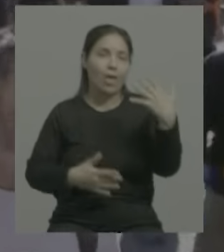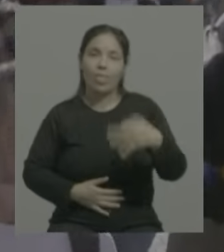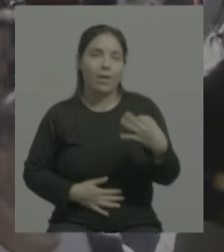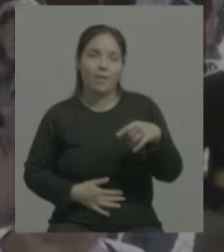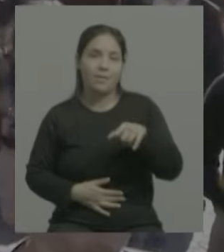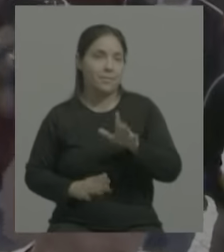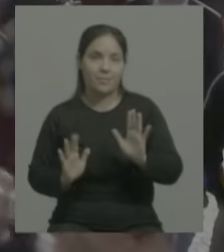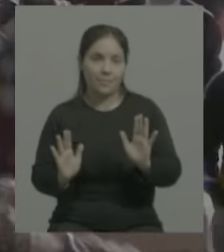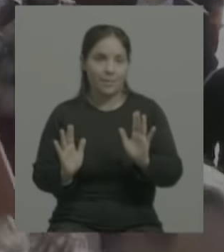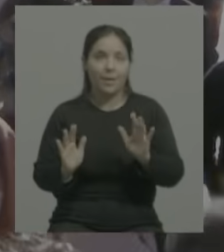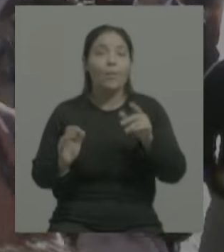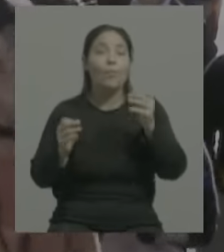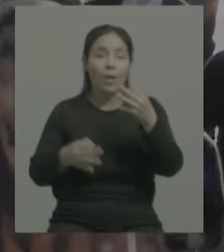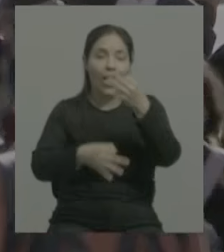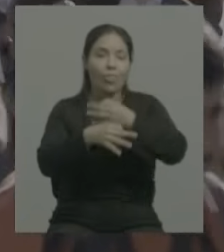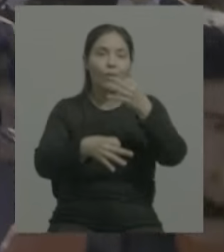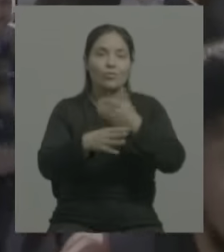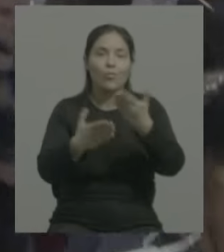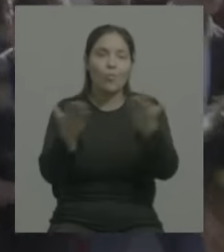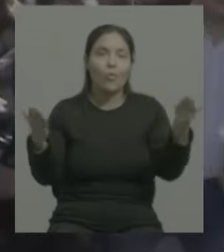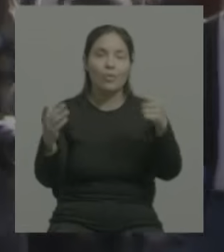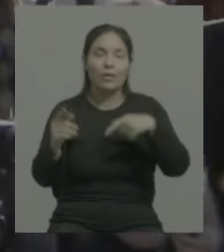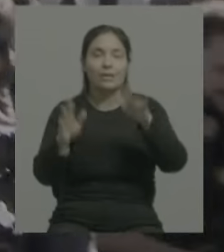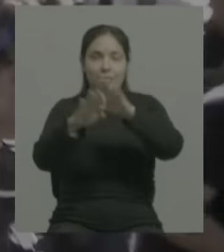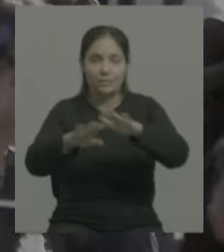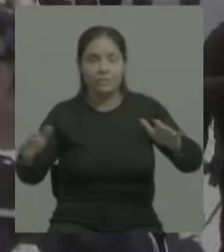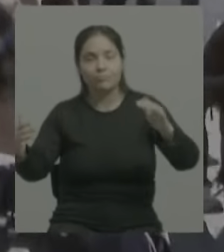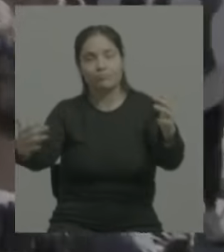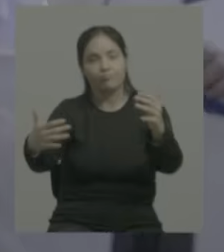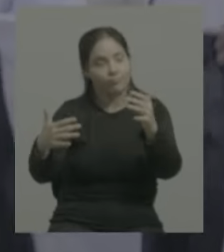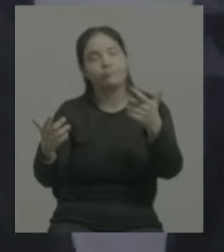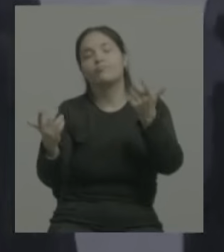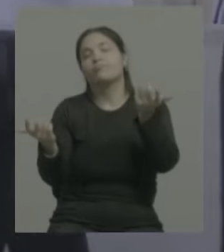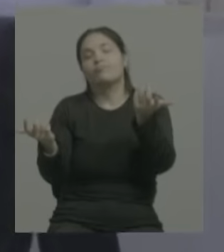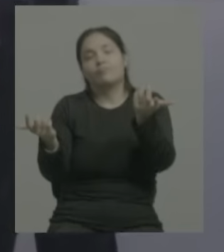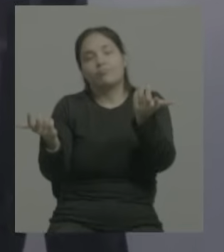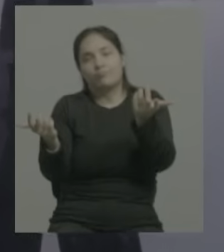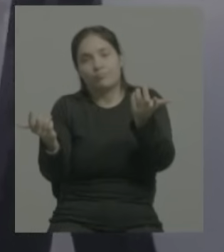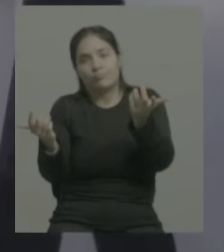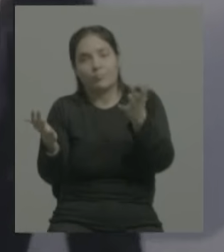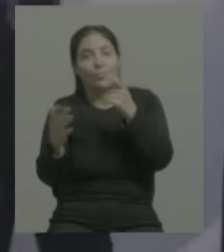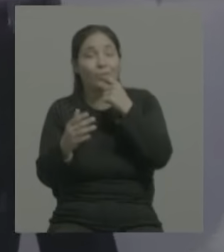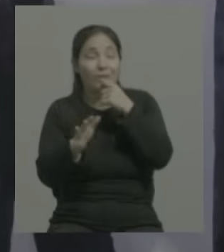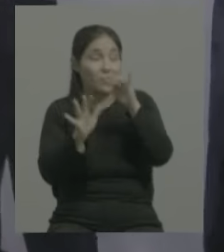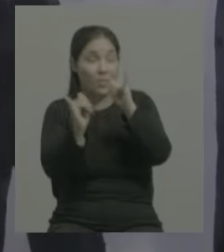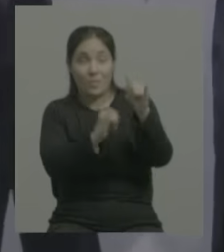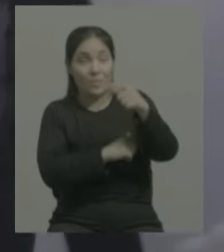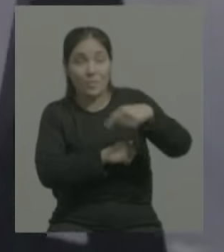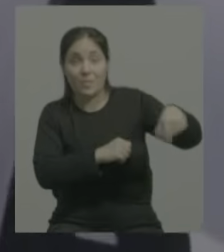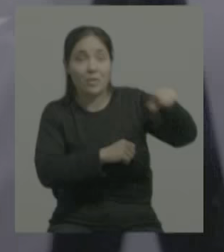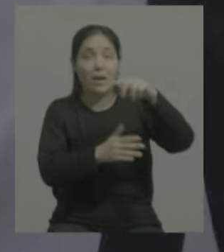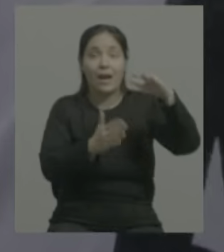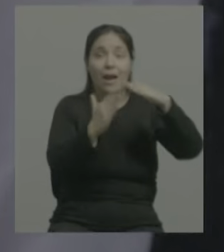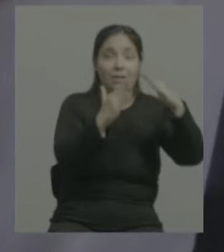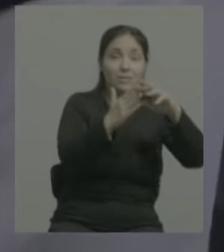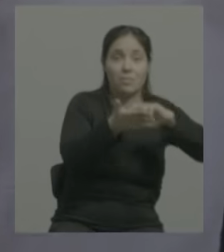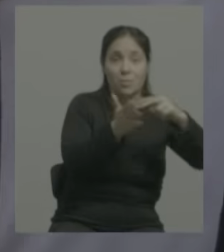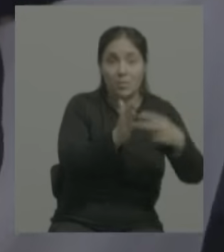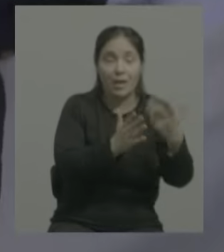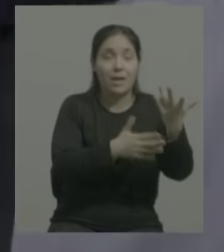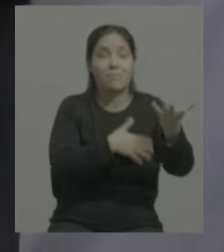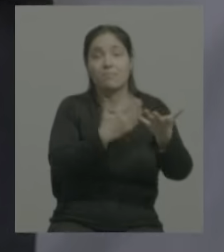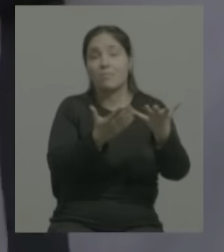pública retiene a los chicos, los recibe con los brazos abiertos. El chico que por ahí tiene problemas en su casa o que no